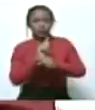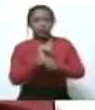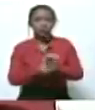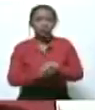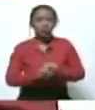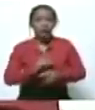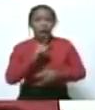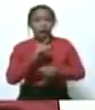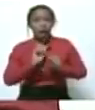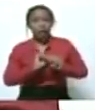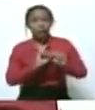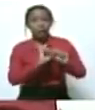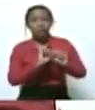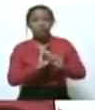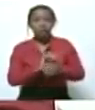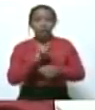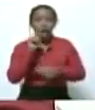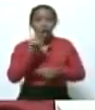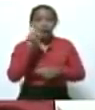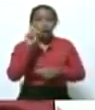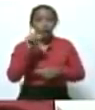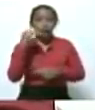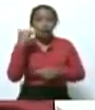Ahí estaban